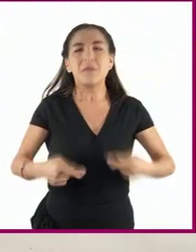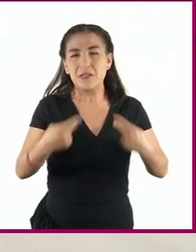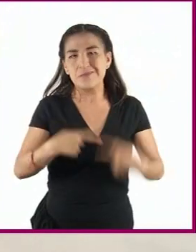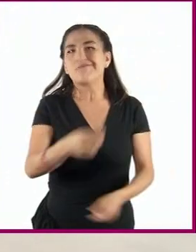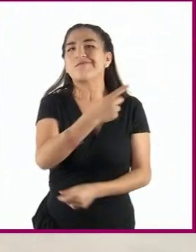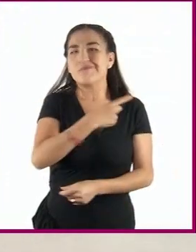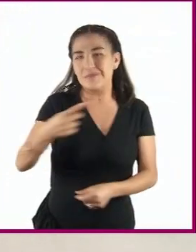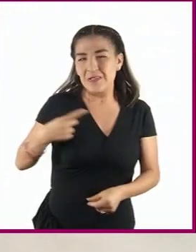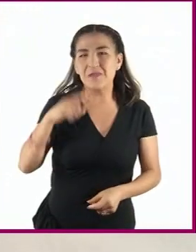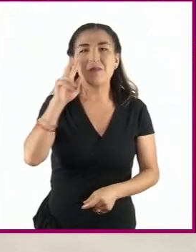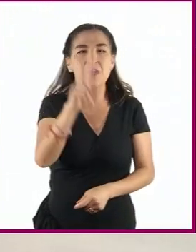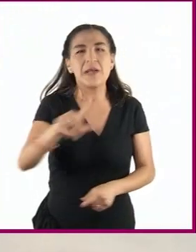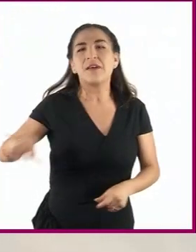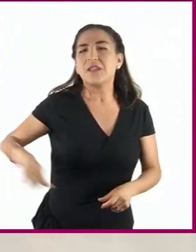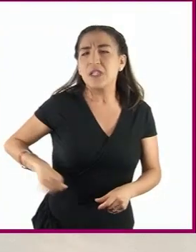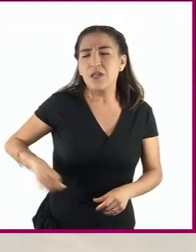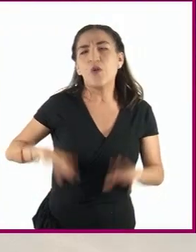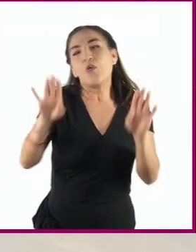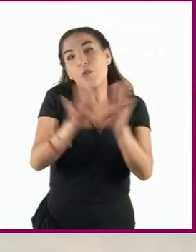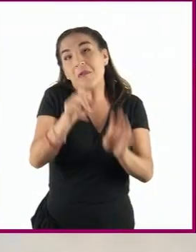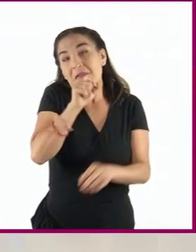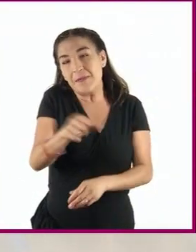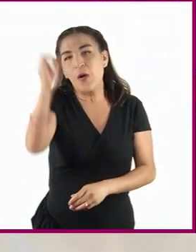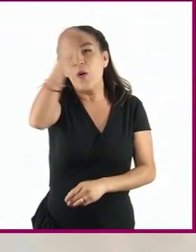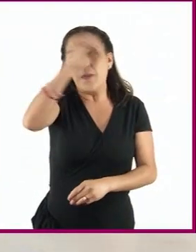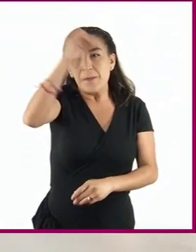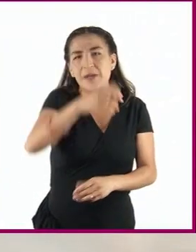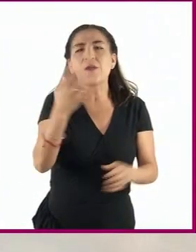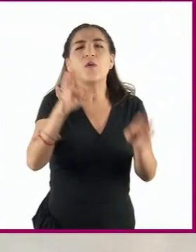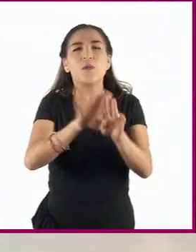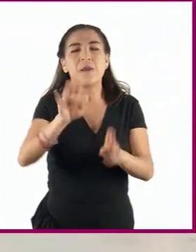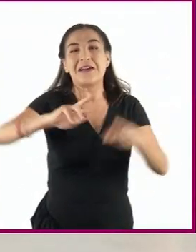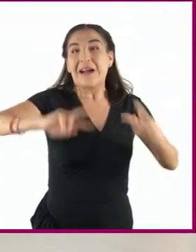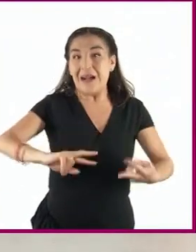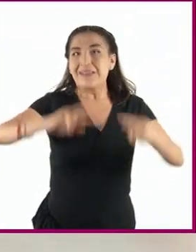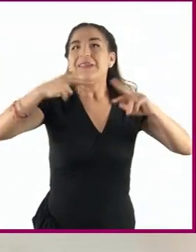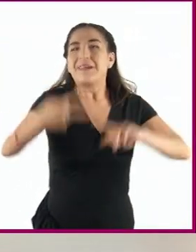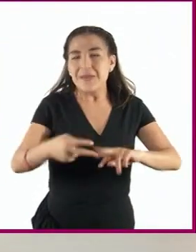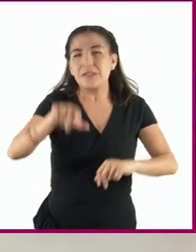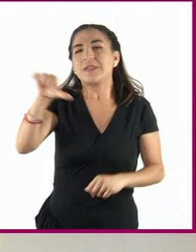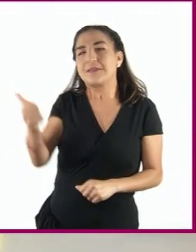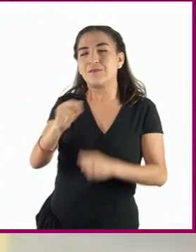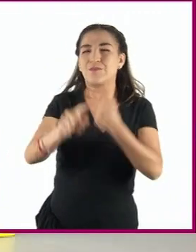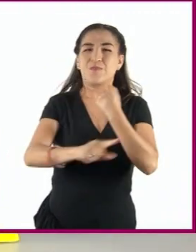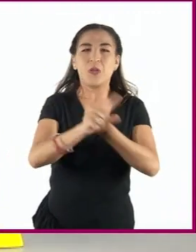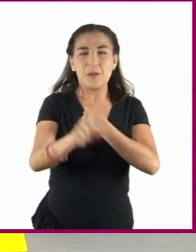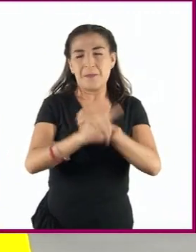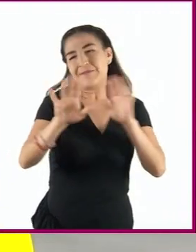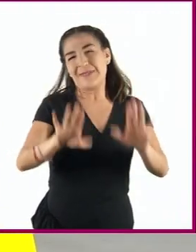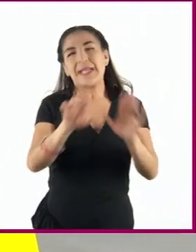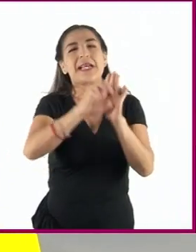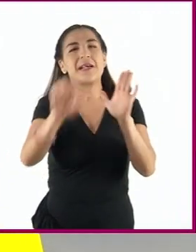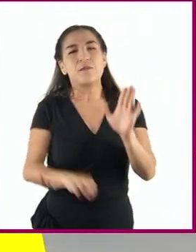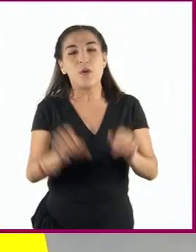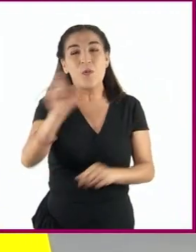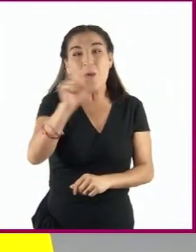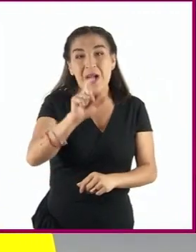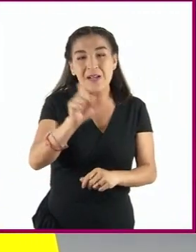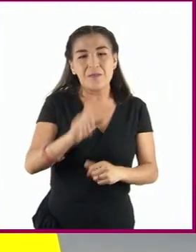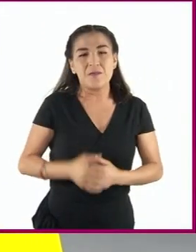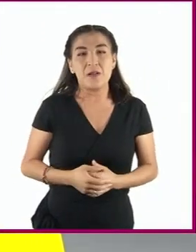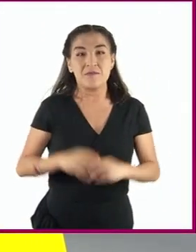tienen intereses o puntos de vista distintos o contrarios sobre una situación. Por ejemplo, cuando hay